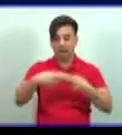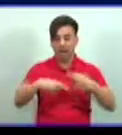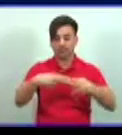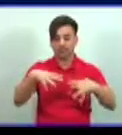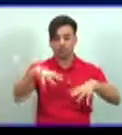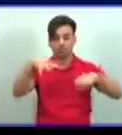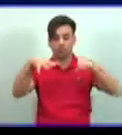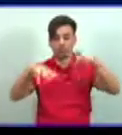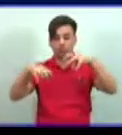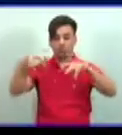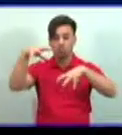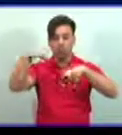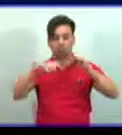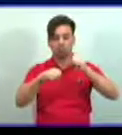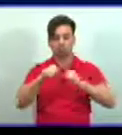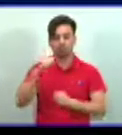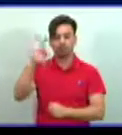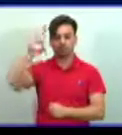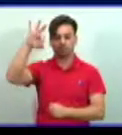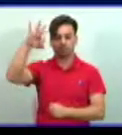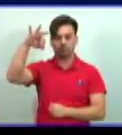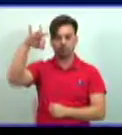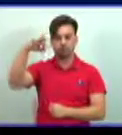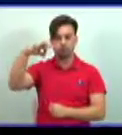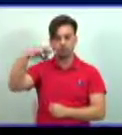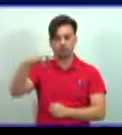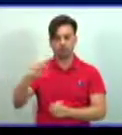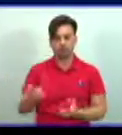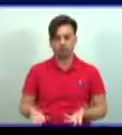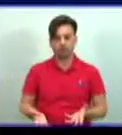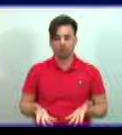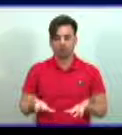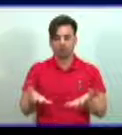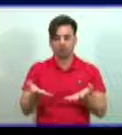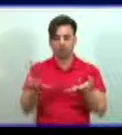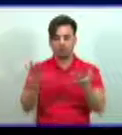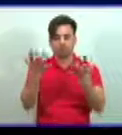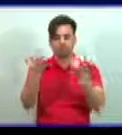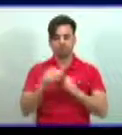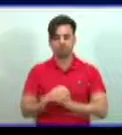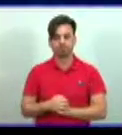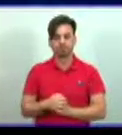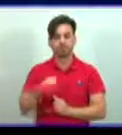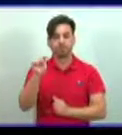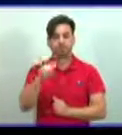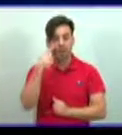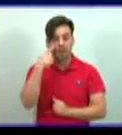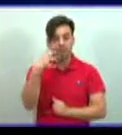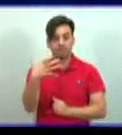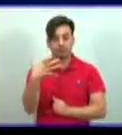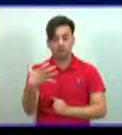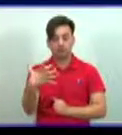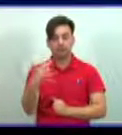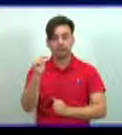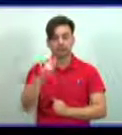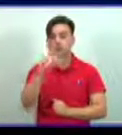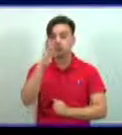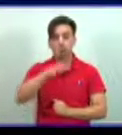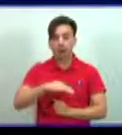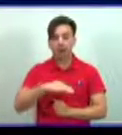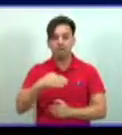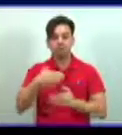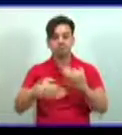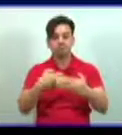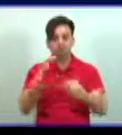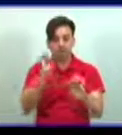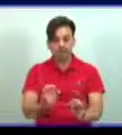remite al espacio. Es importante que te des cuenta que sin este proceso no tendríamos la temperatura media